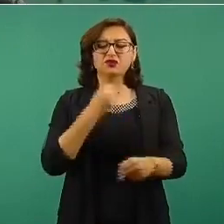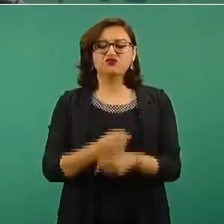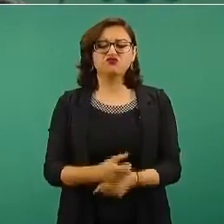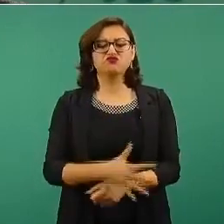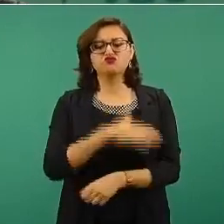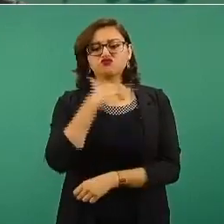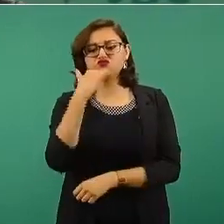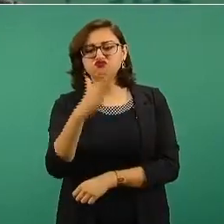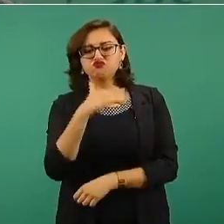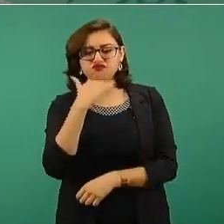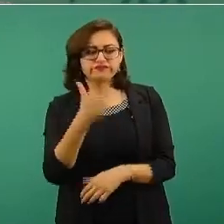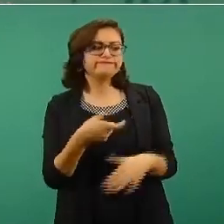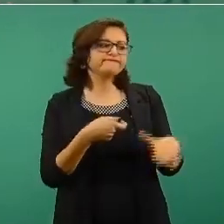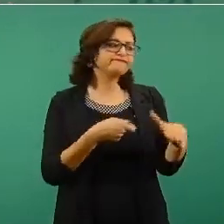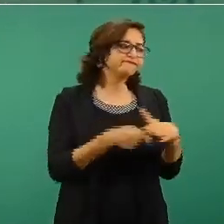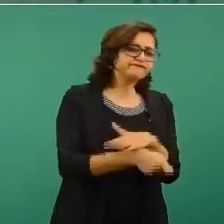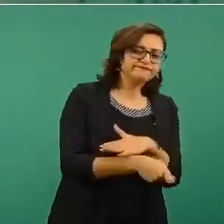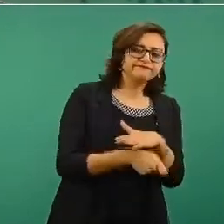de la mano